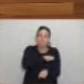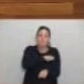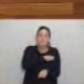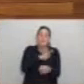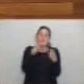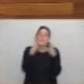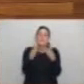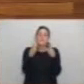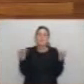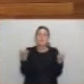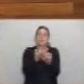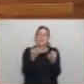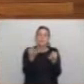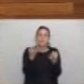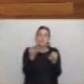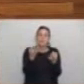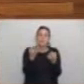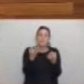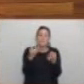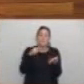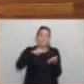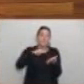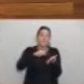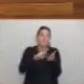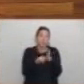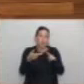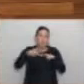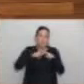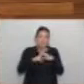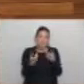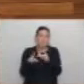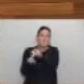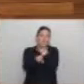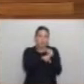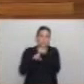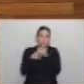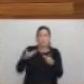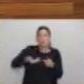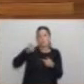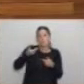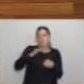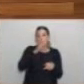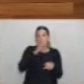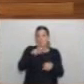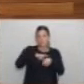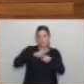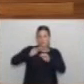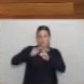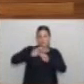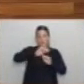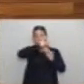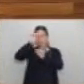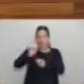mecanismos poderosos de solidaridad. Para defender esos criterios, esperamos contar con otras